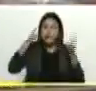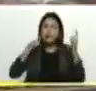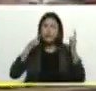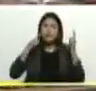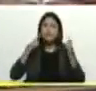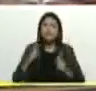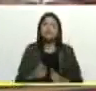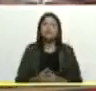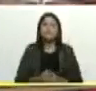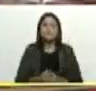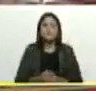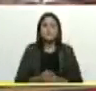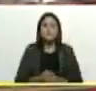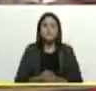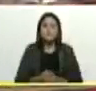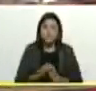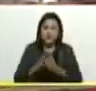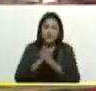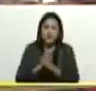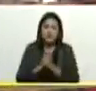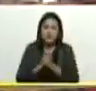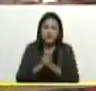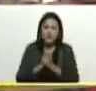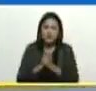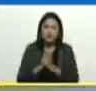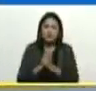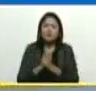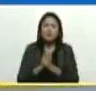Chávez y sus compañeros de lucha